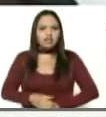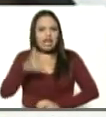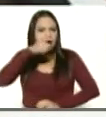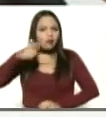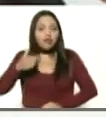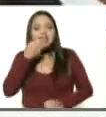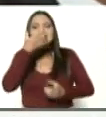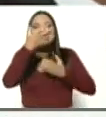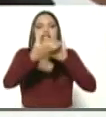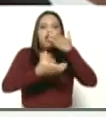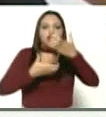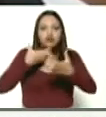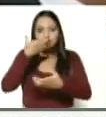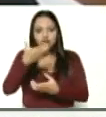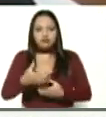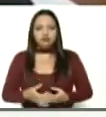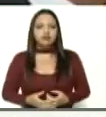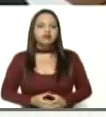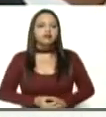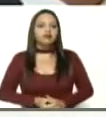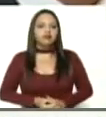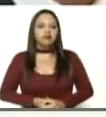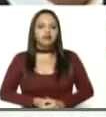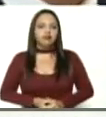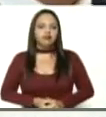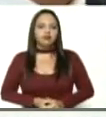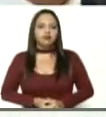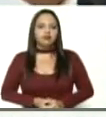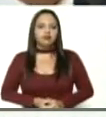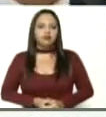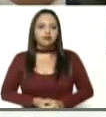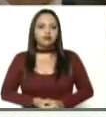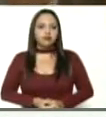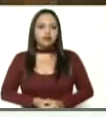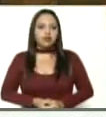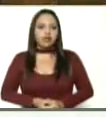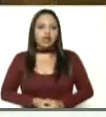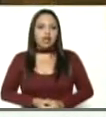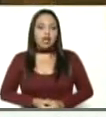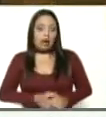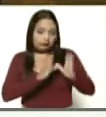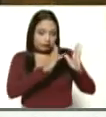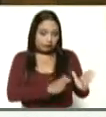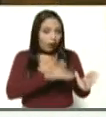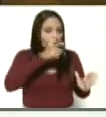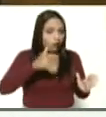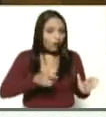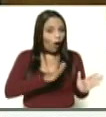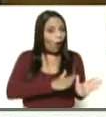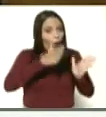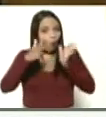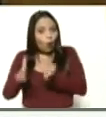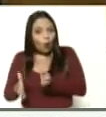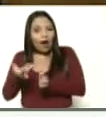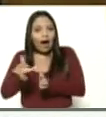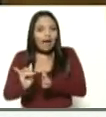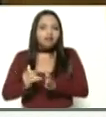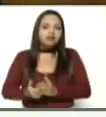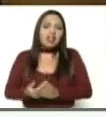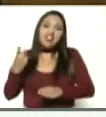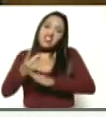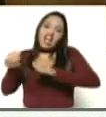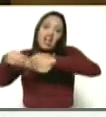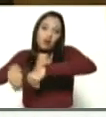ahí, ¿eh? Y por el otro lado estaban los que tenían que ponerse de acuerdo,